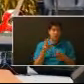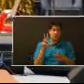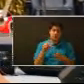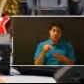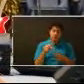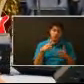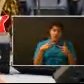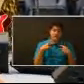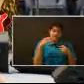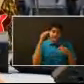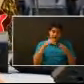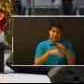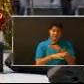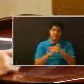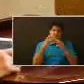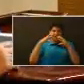Adulam.